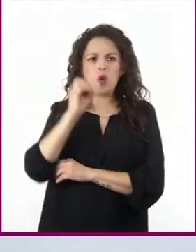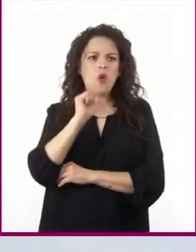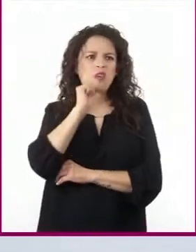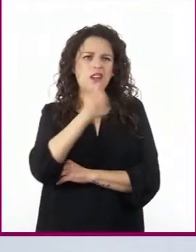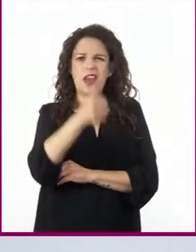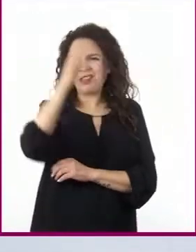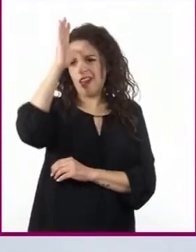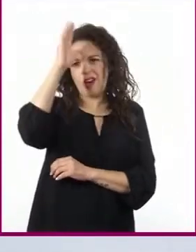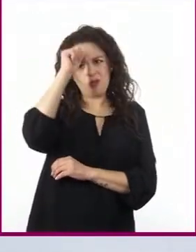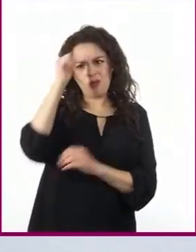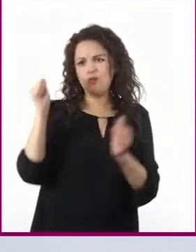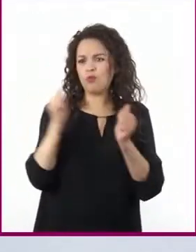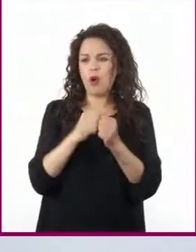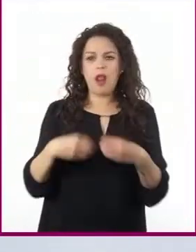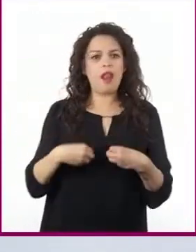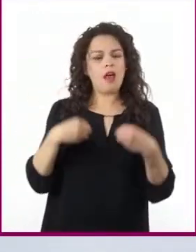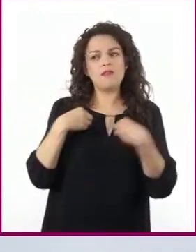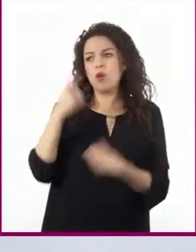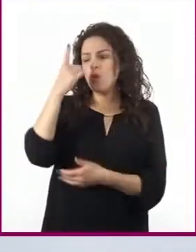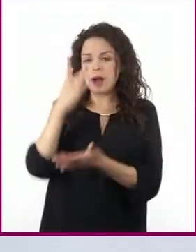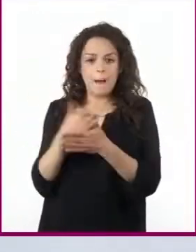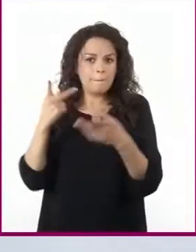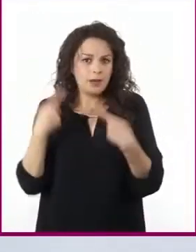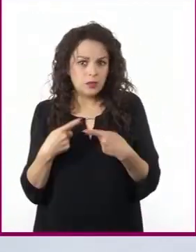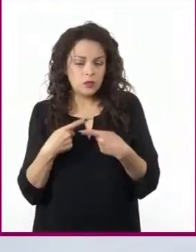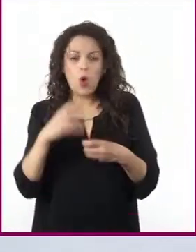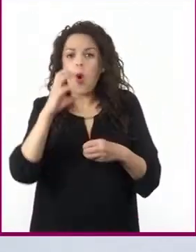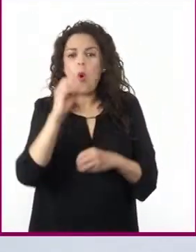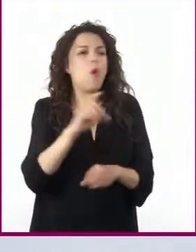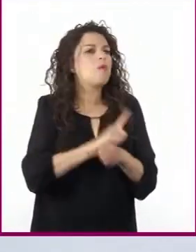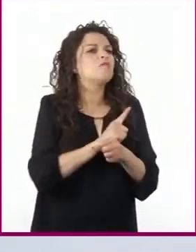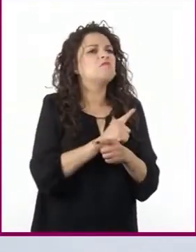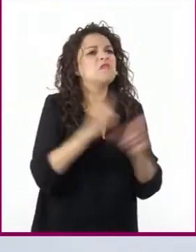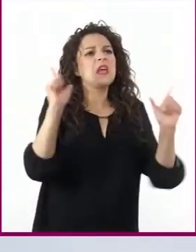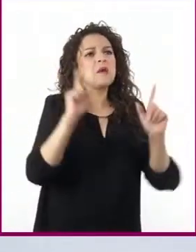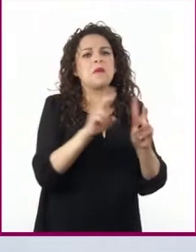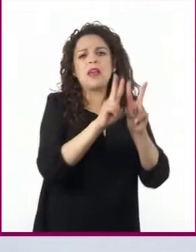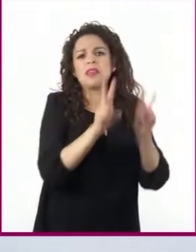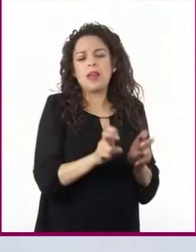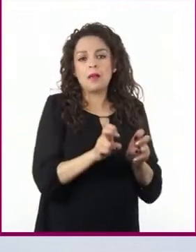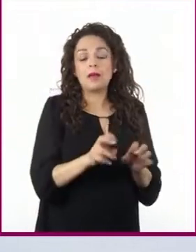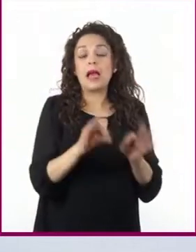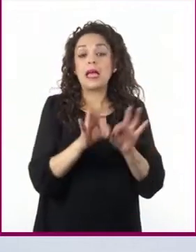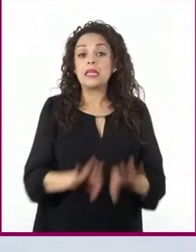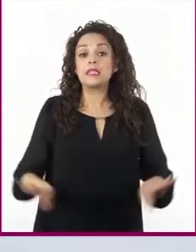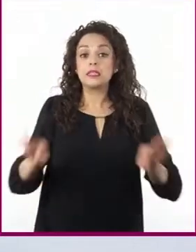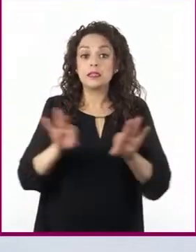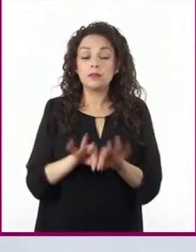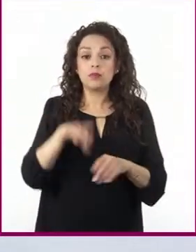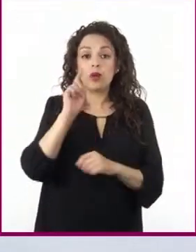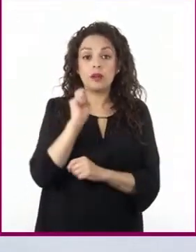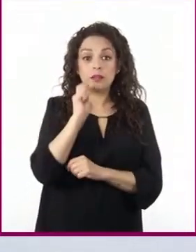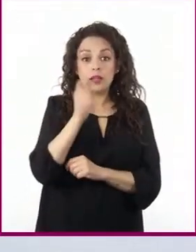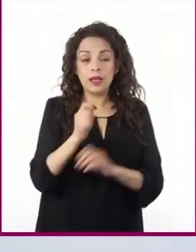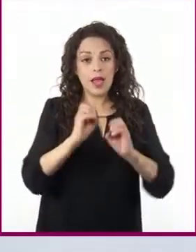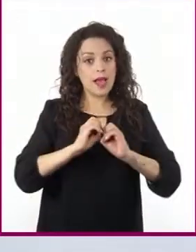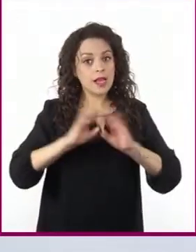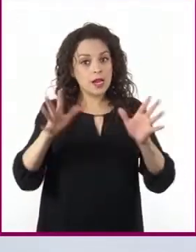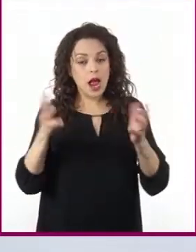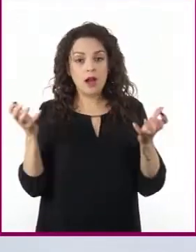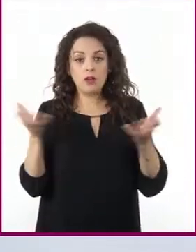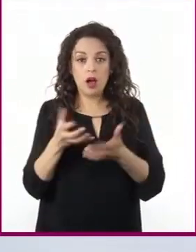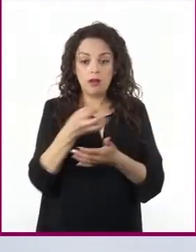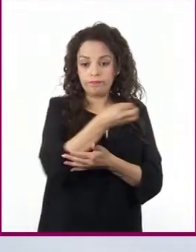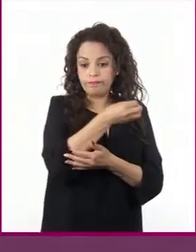vida y obra de algún personaje o de cualquier tema, es importante organizar de forma clara